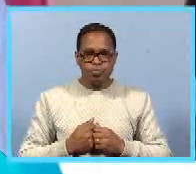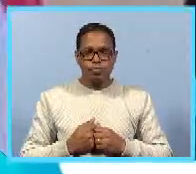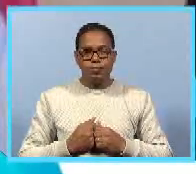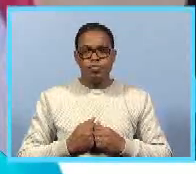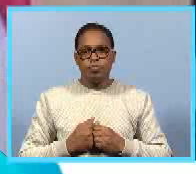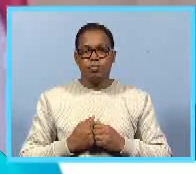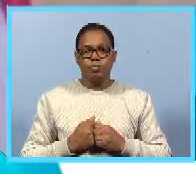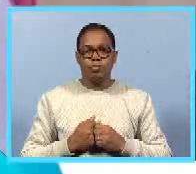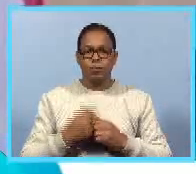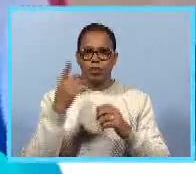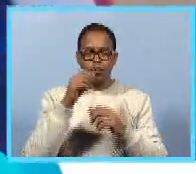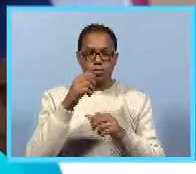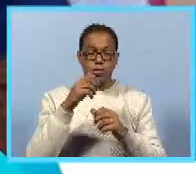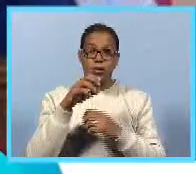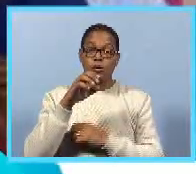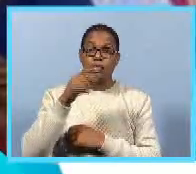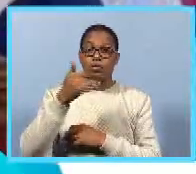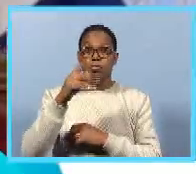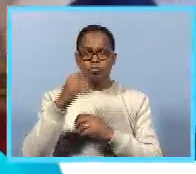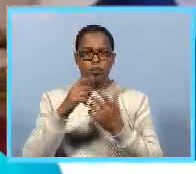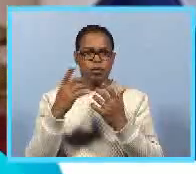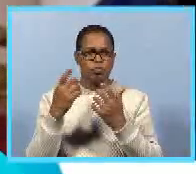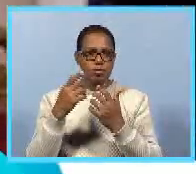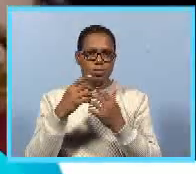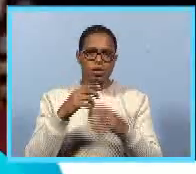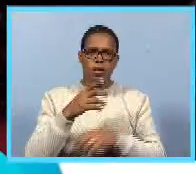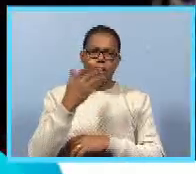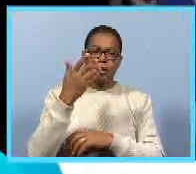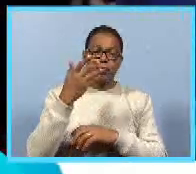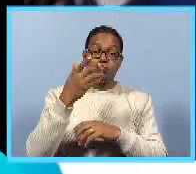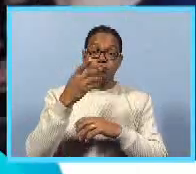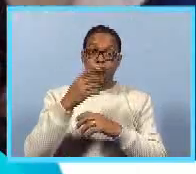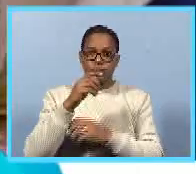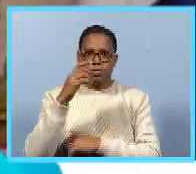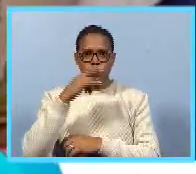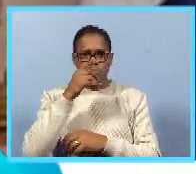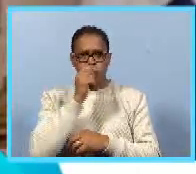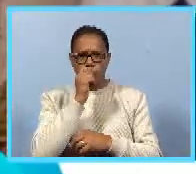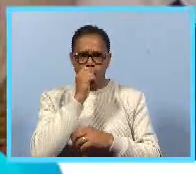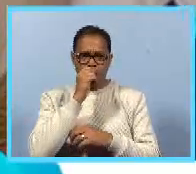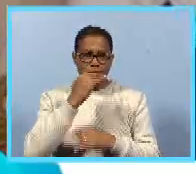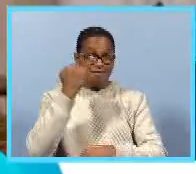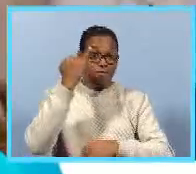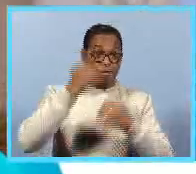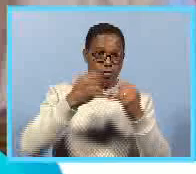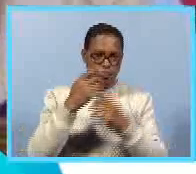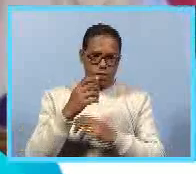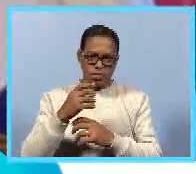aniversario de la gesta que dio origen al fin de la tiranía de Rafael Leónidas Trujillo en